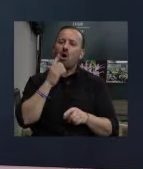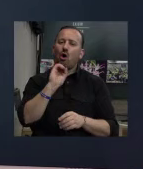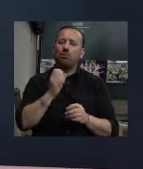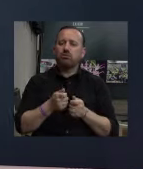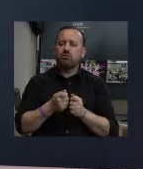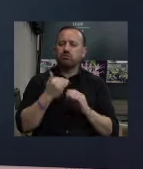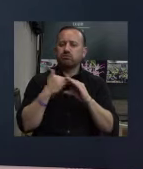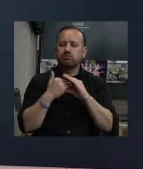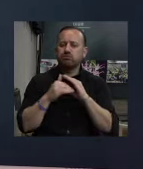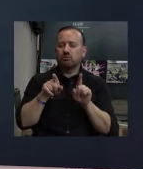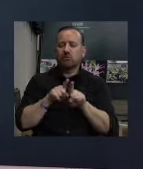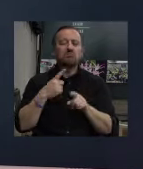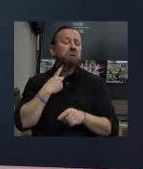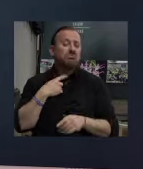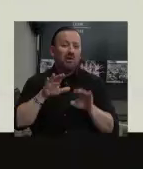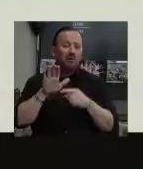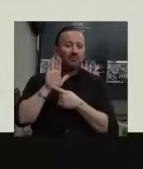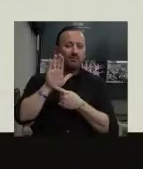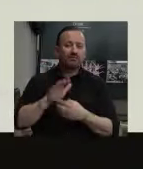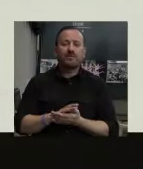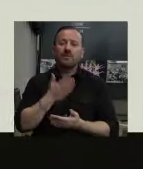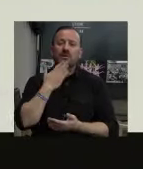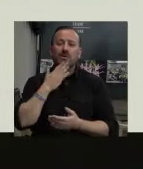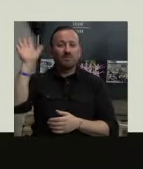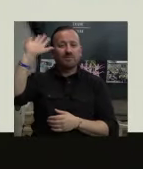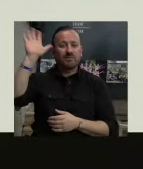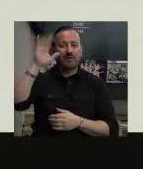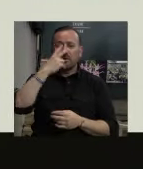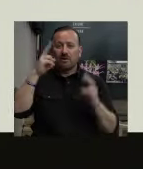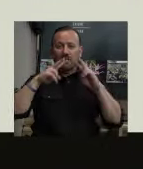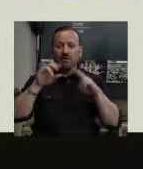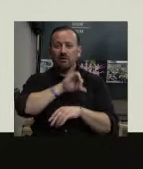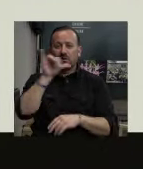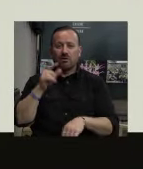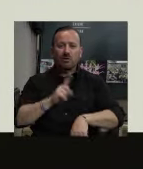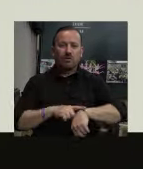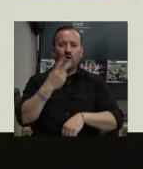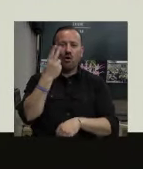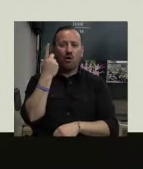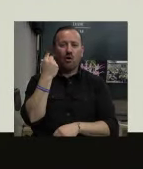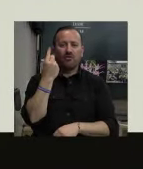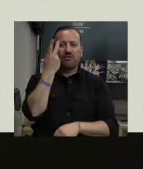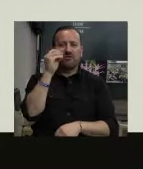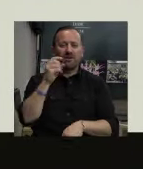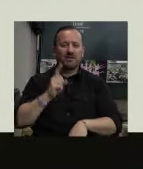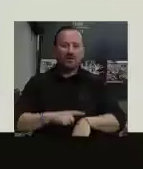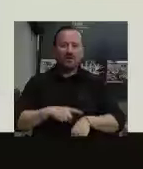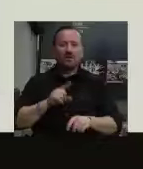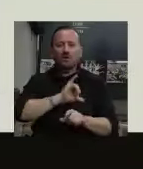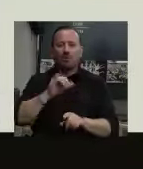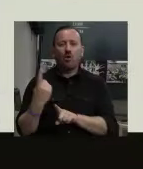de esta interesante presentación también nos despedimos y nos vemos nuevamente a las 11:20 horas con el